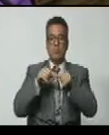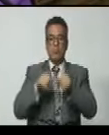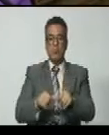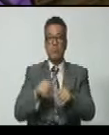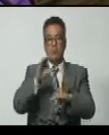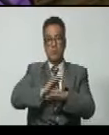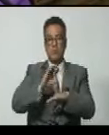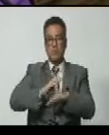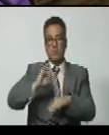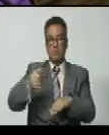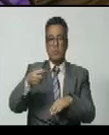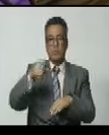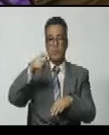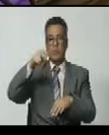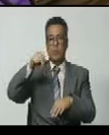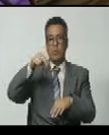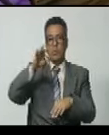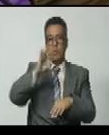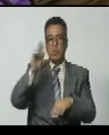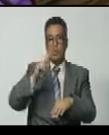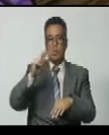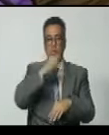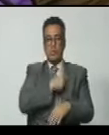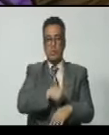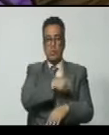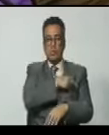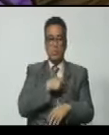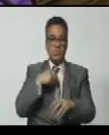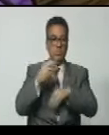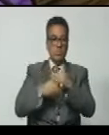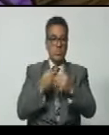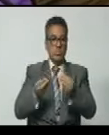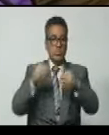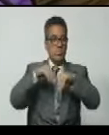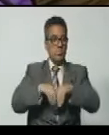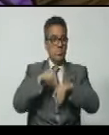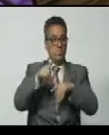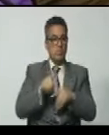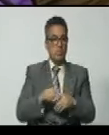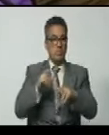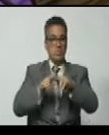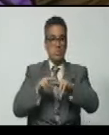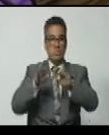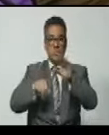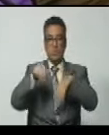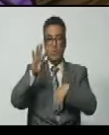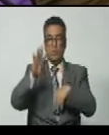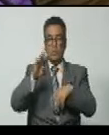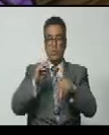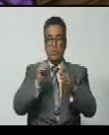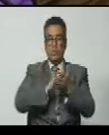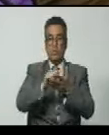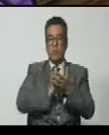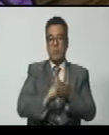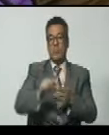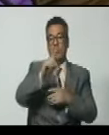en la ciudad de Ginebra, Confederación Suiza. De acuerdo a lo consagrado en el numeral 14 del